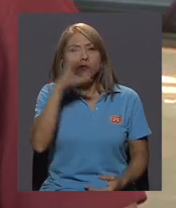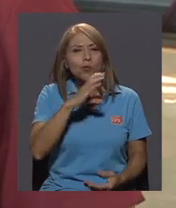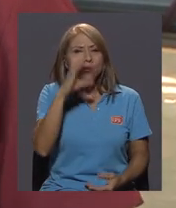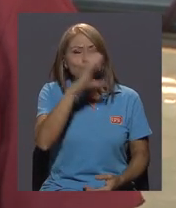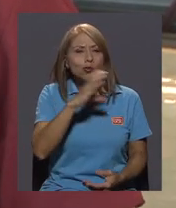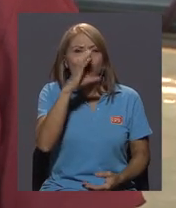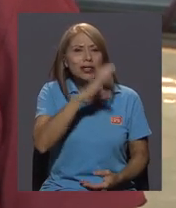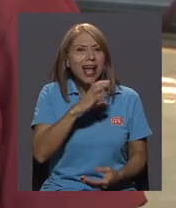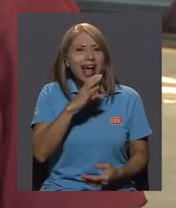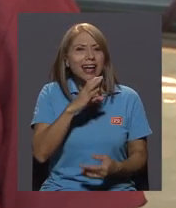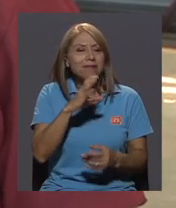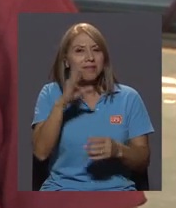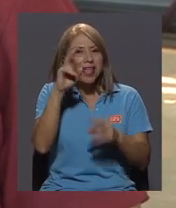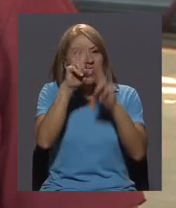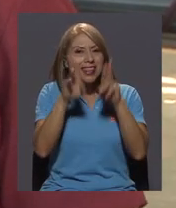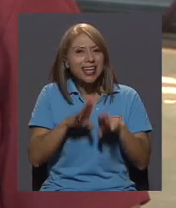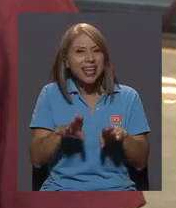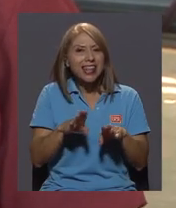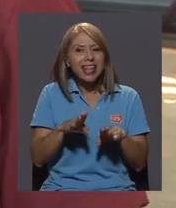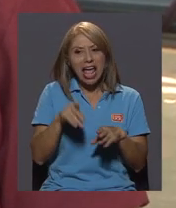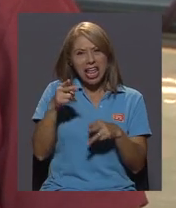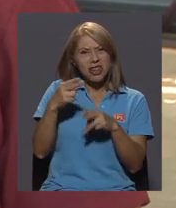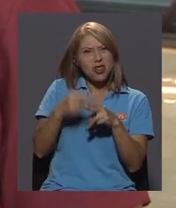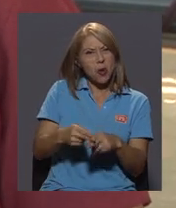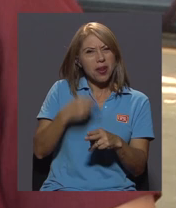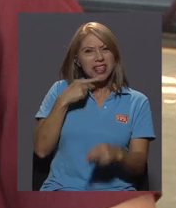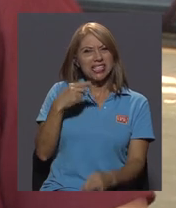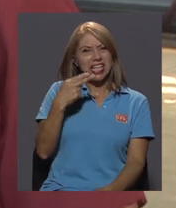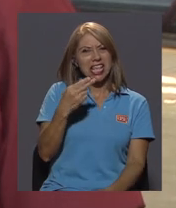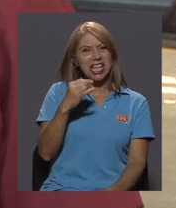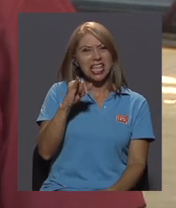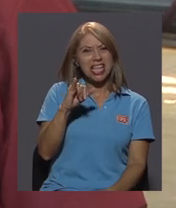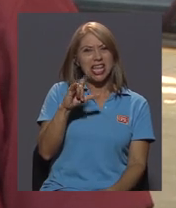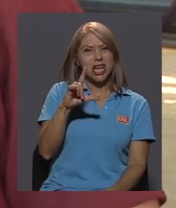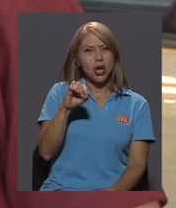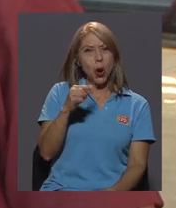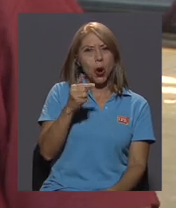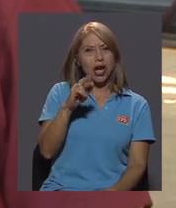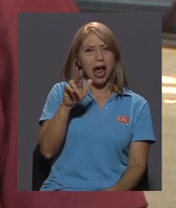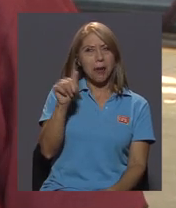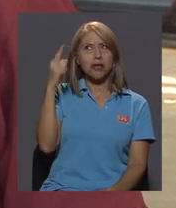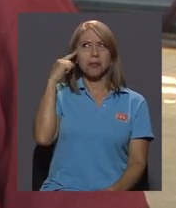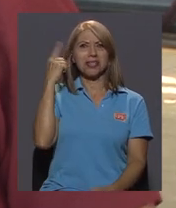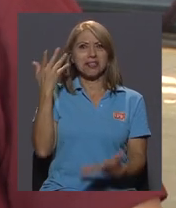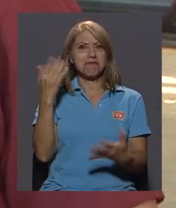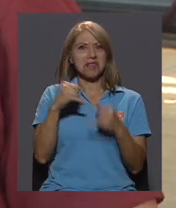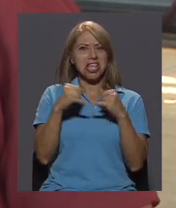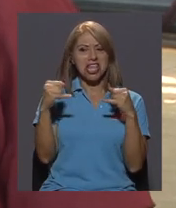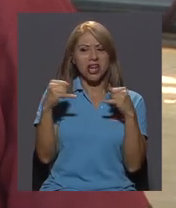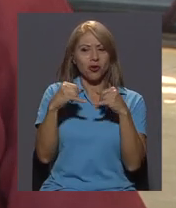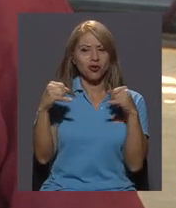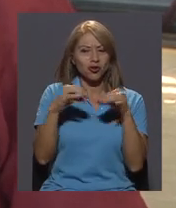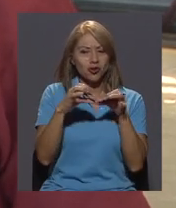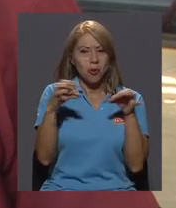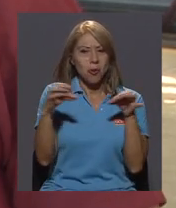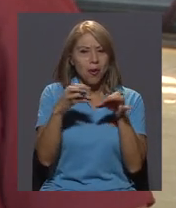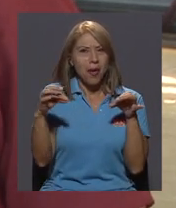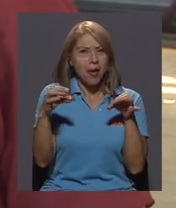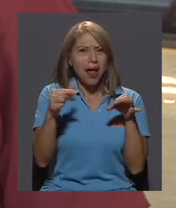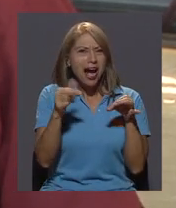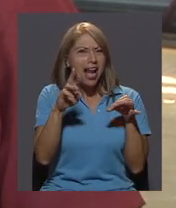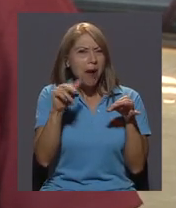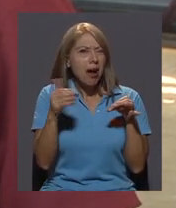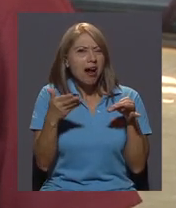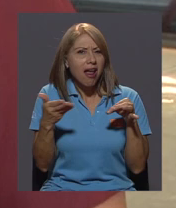en internet exactamente qué era, o sea, el nombre dice hilograma, pero decía, ok, es algo con hilos, vamos a ver cuál es la parte de grama. Entonces fue